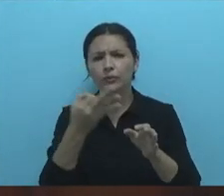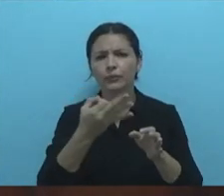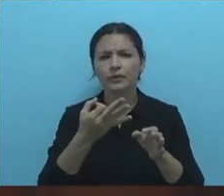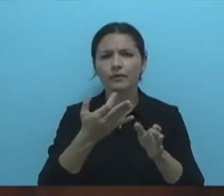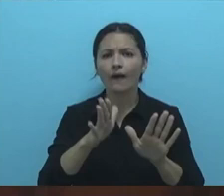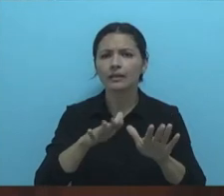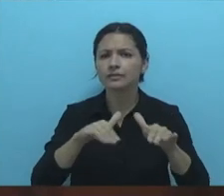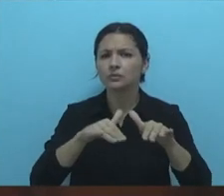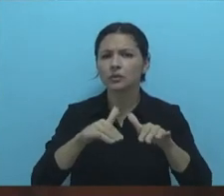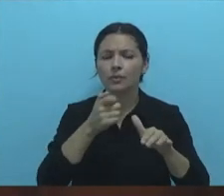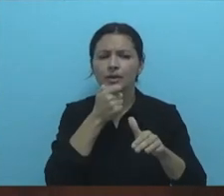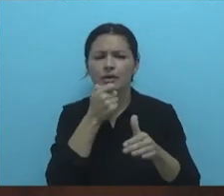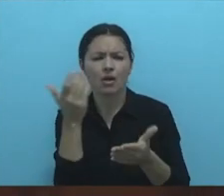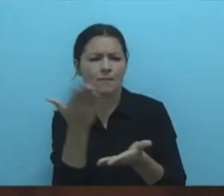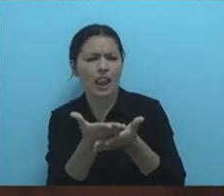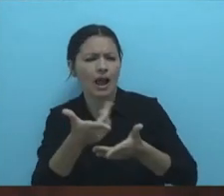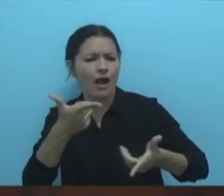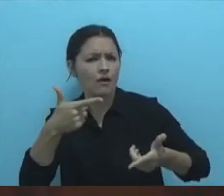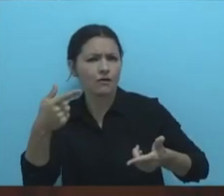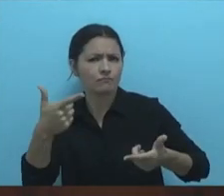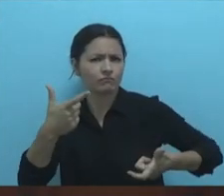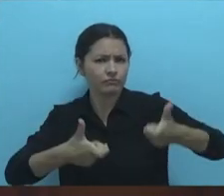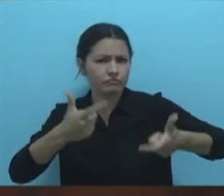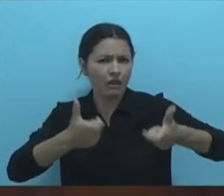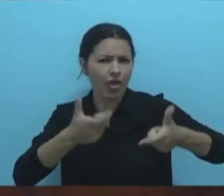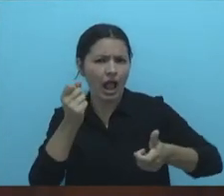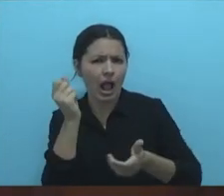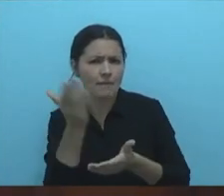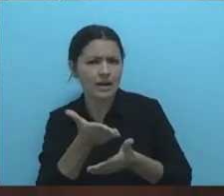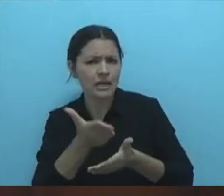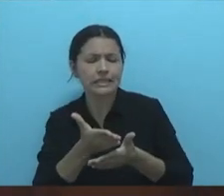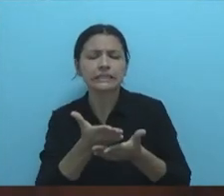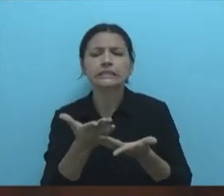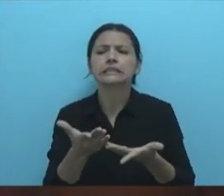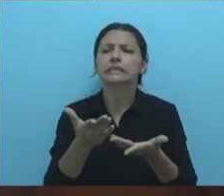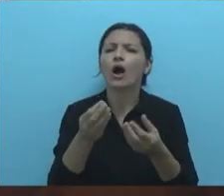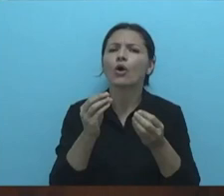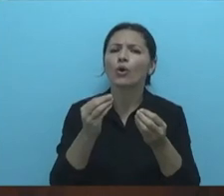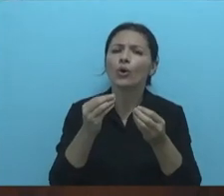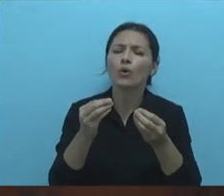de amenazas de balaceras que pudieran acontecer en las instituciones educativas